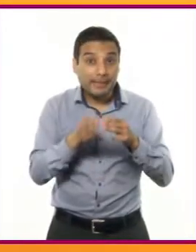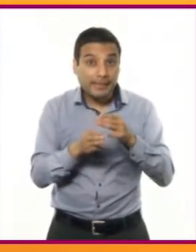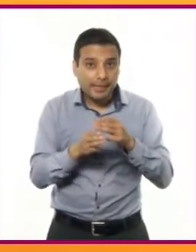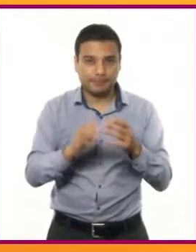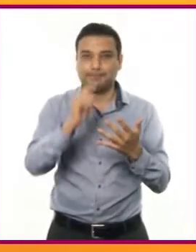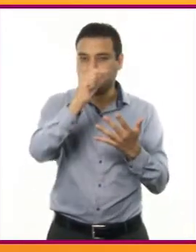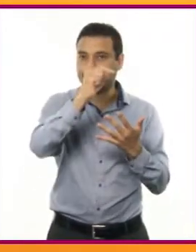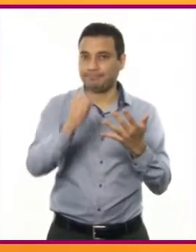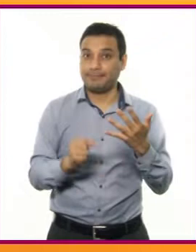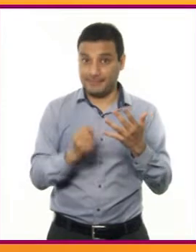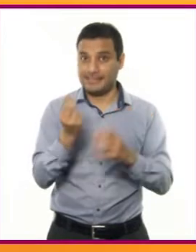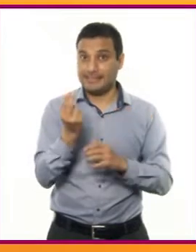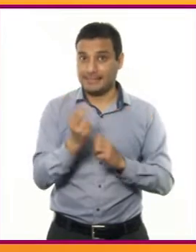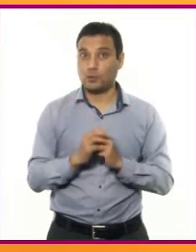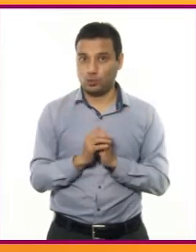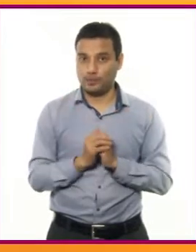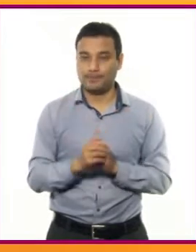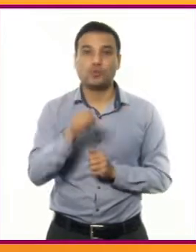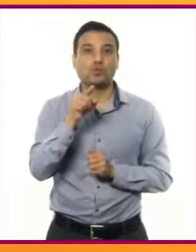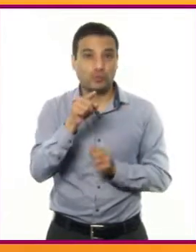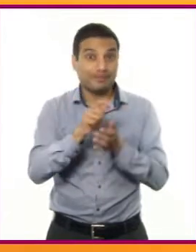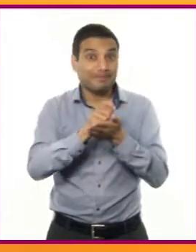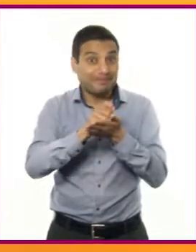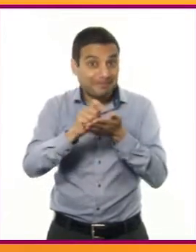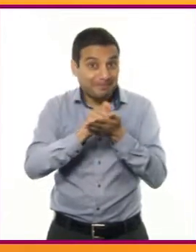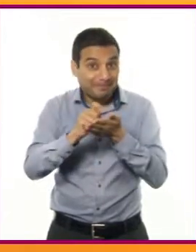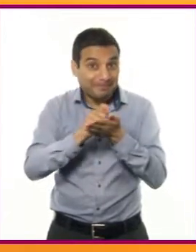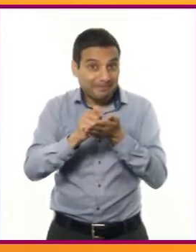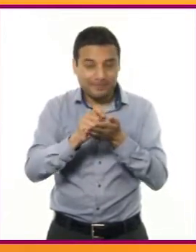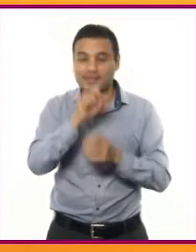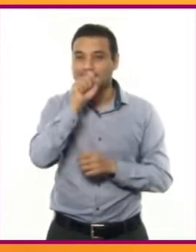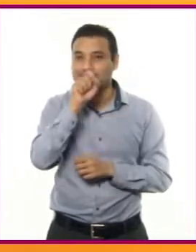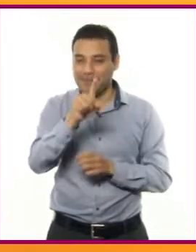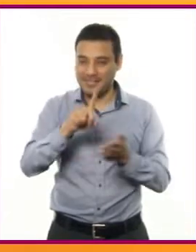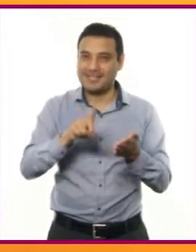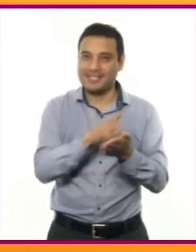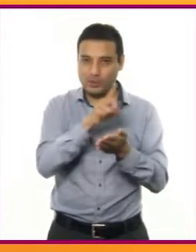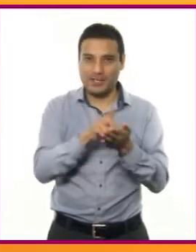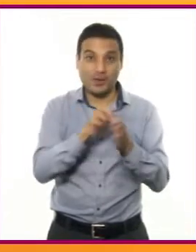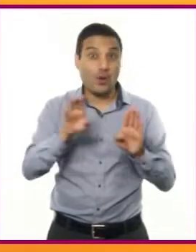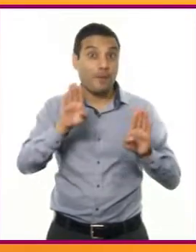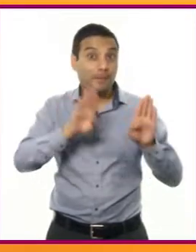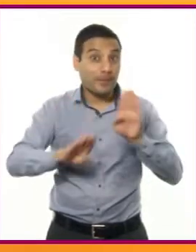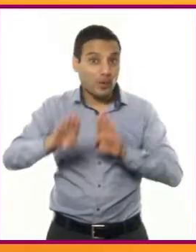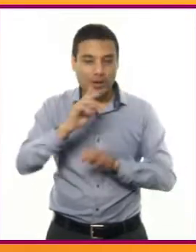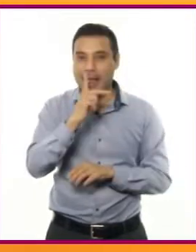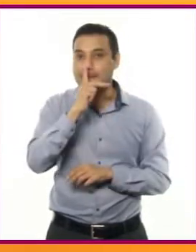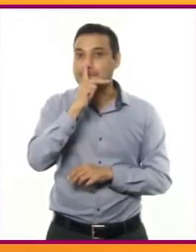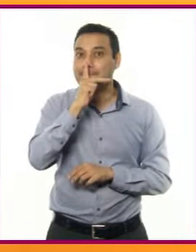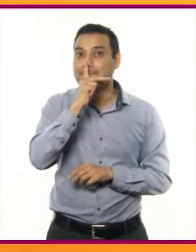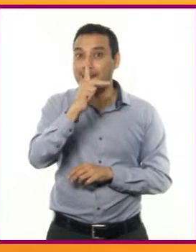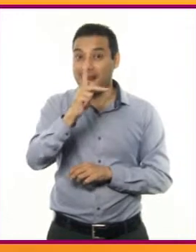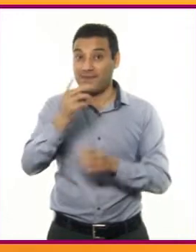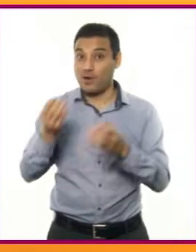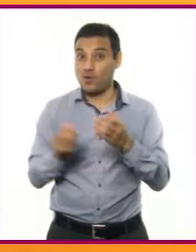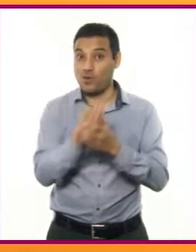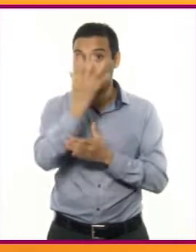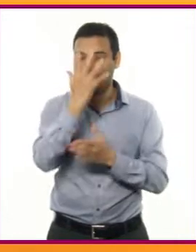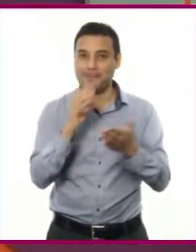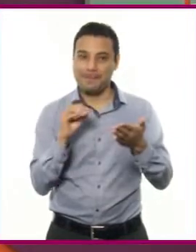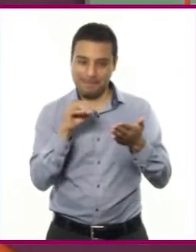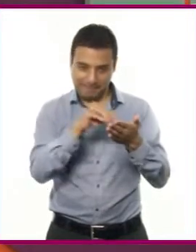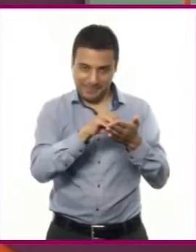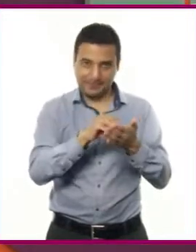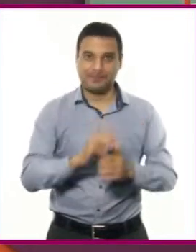para tomar apuntes y, por supuesto, su abecedario biológico para agregar el nuevo concepto que formará parte de